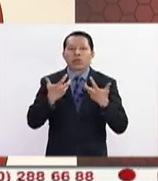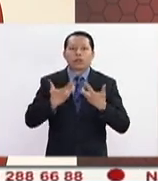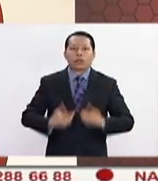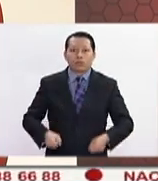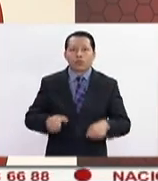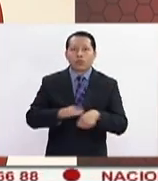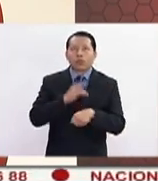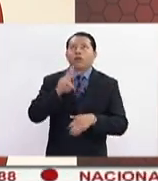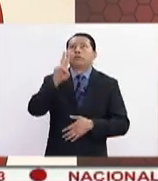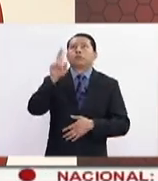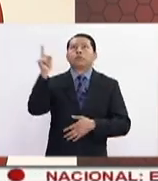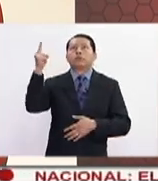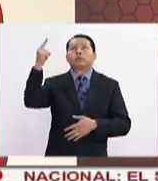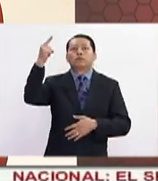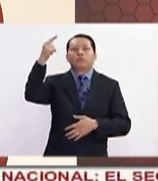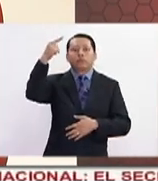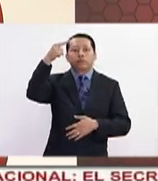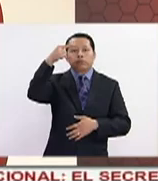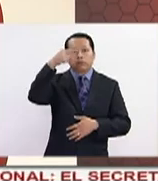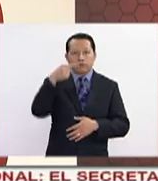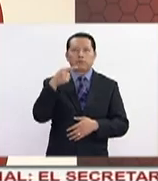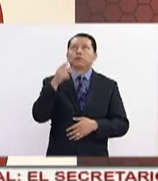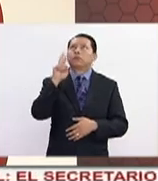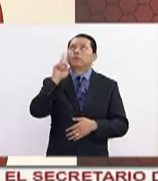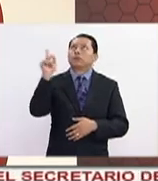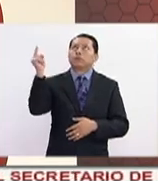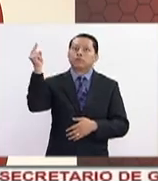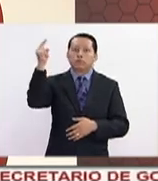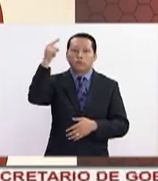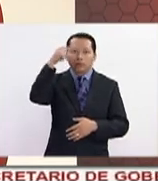ven los misiles pues casi en sus cielos.